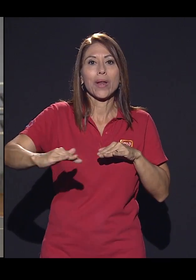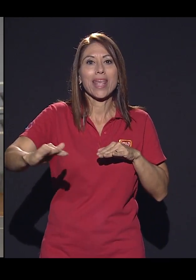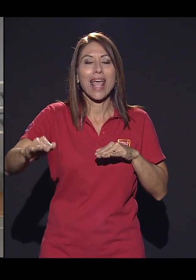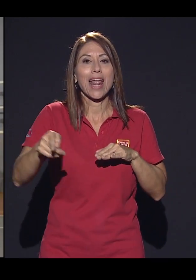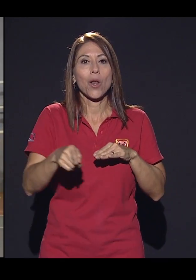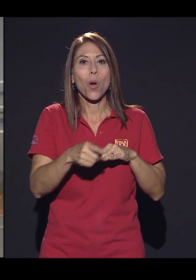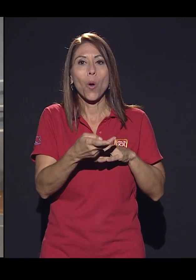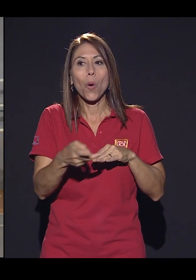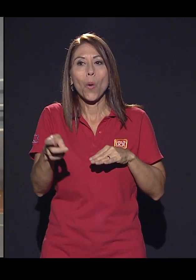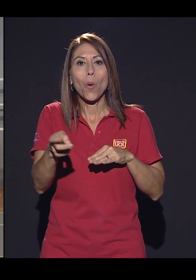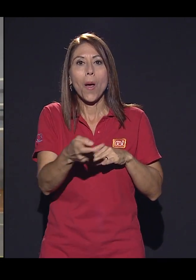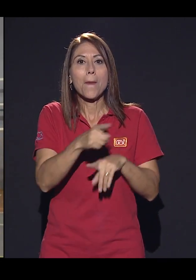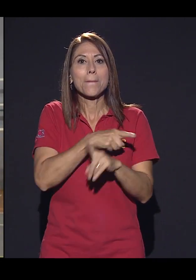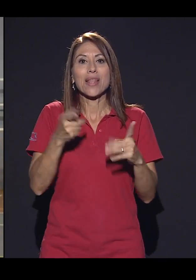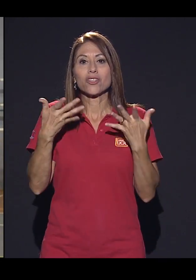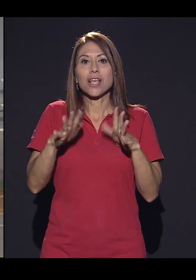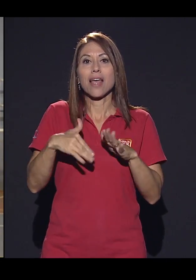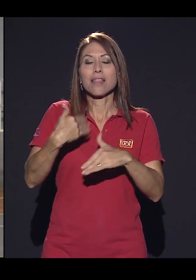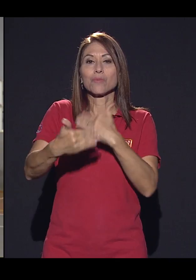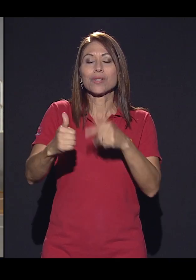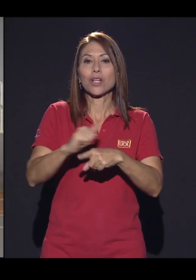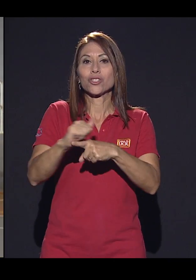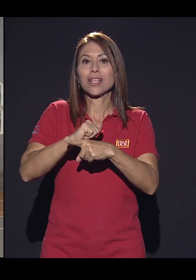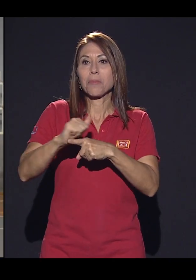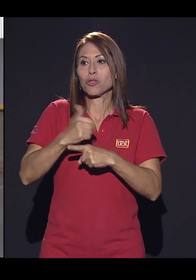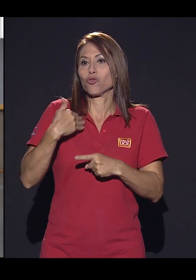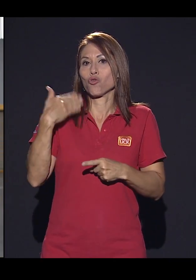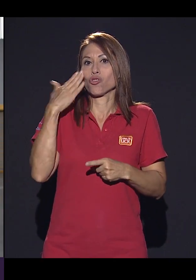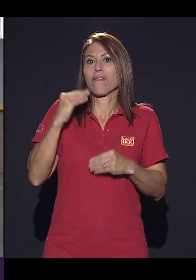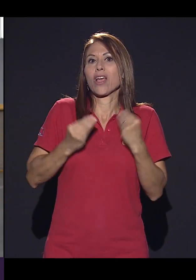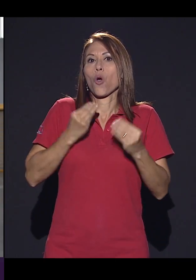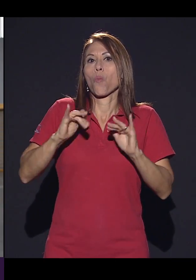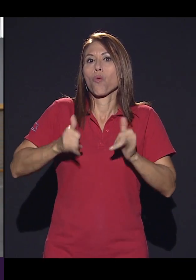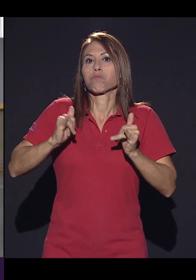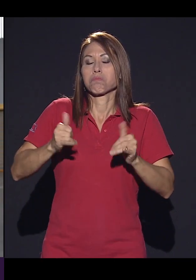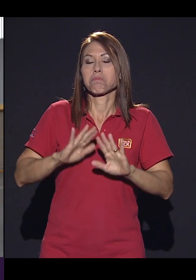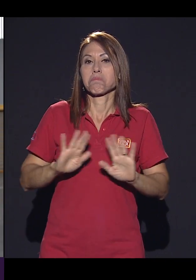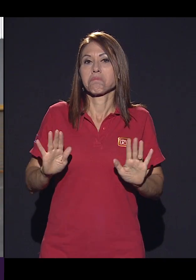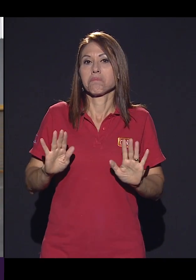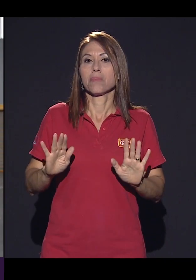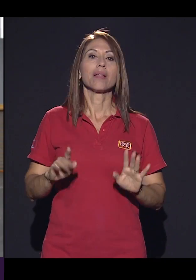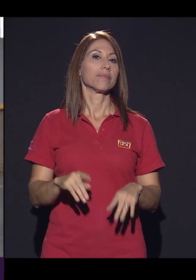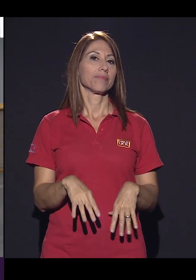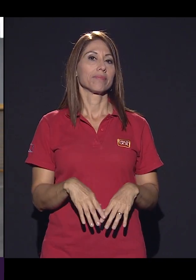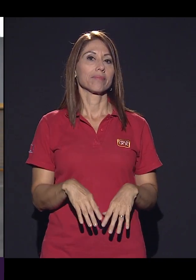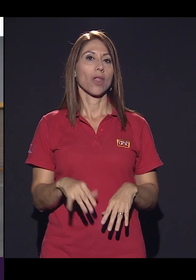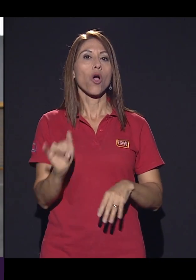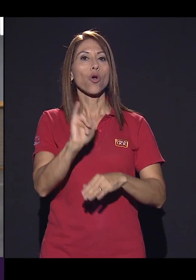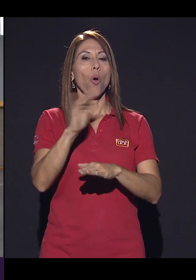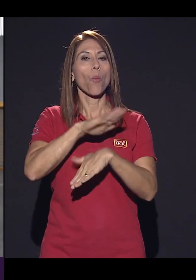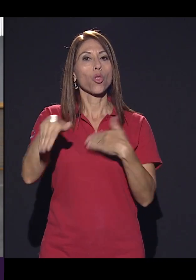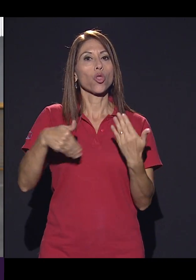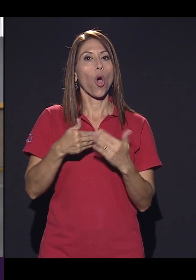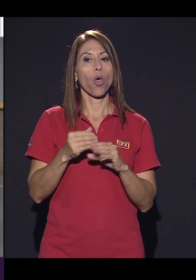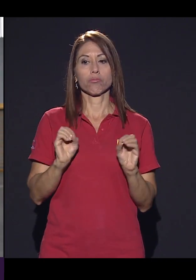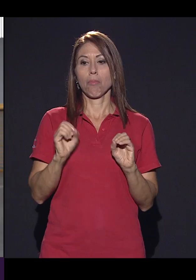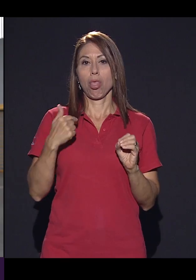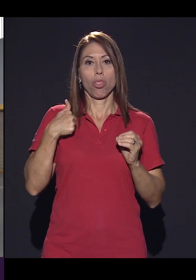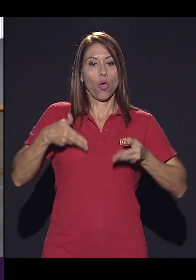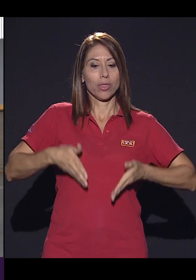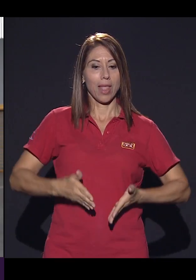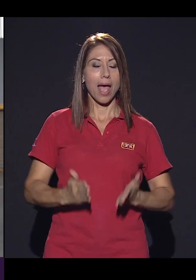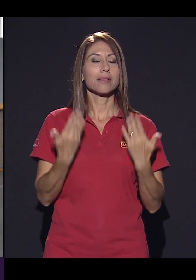entrenamientos, ya yo no sabía cómo jugar, nada de eso, pero ya... ahí, como todo, nadie nace